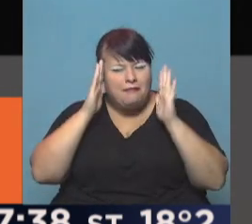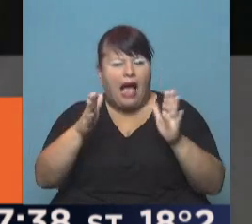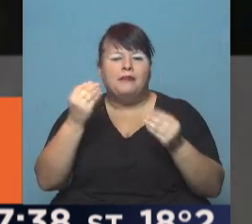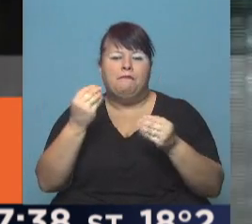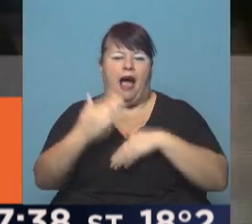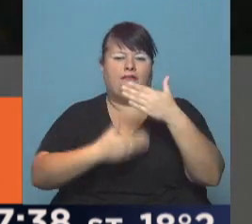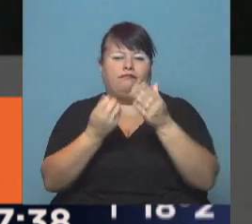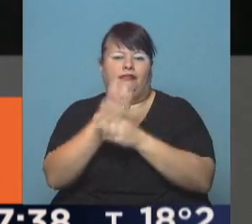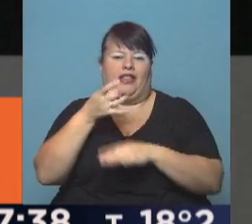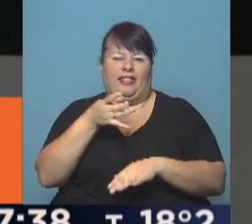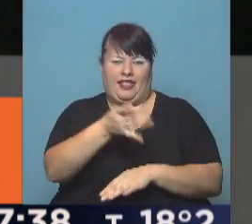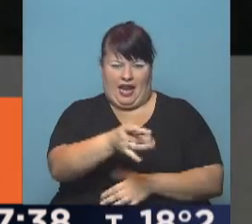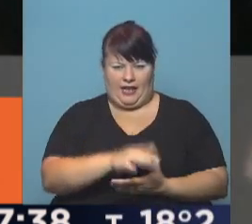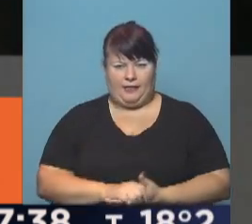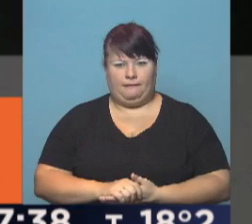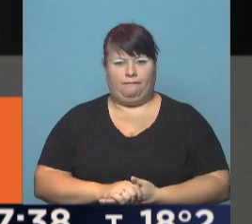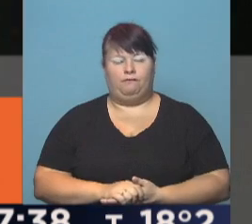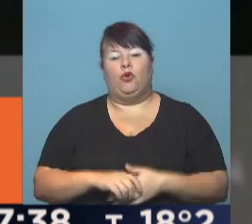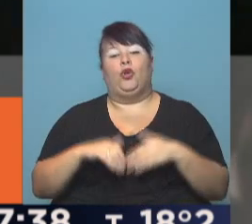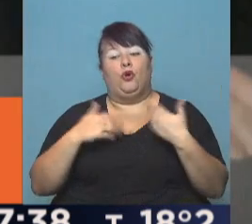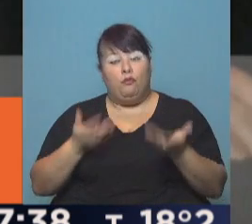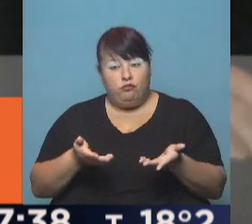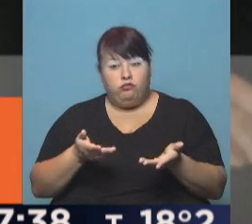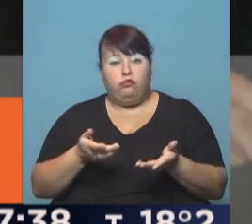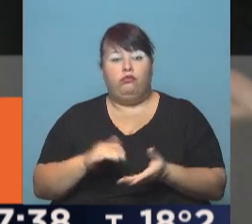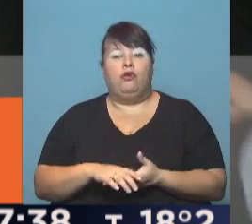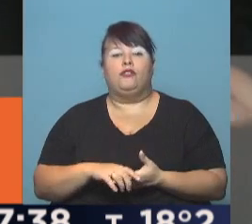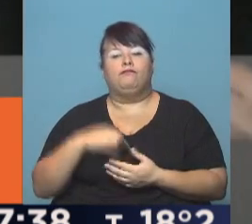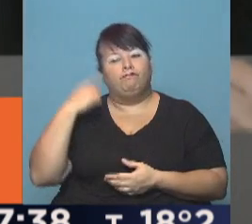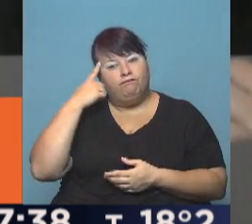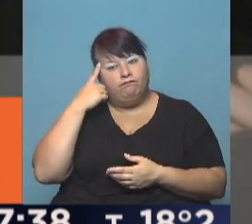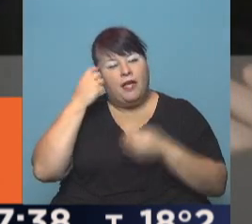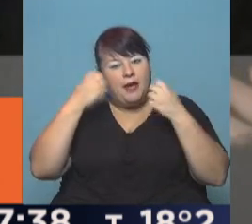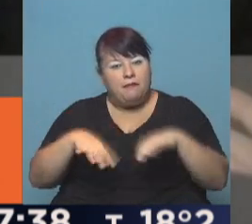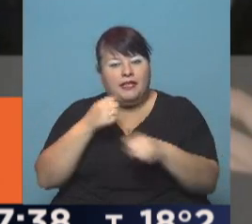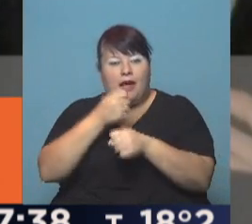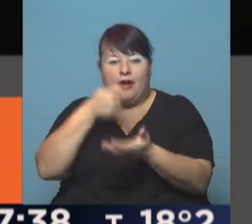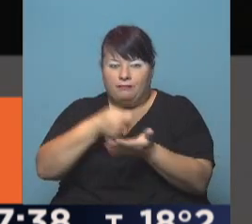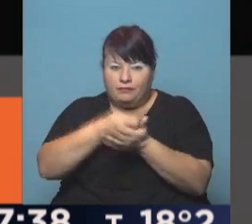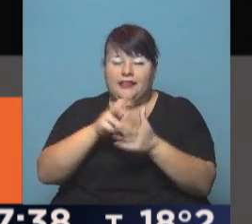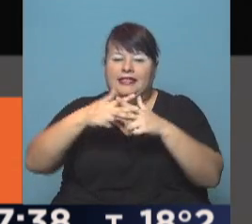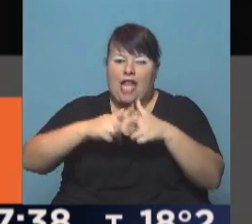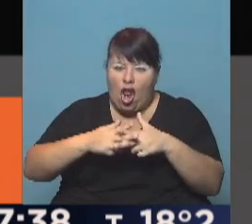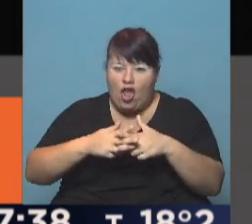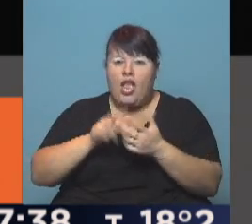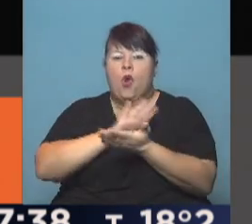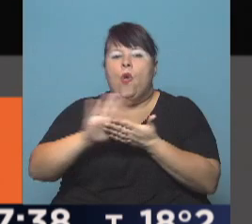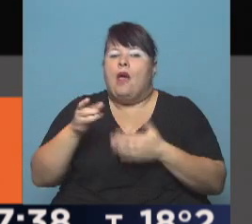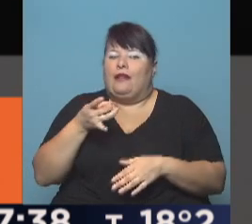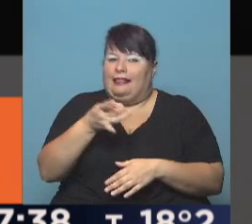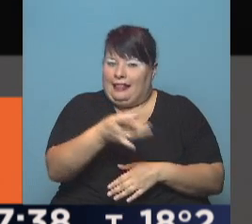para el desarrollo de los ferrocarriles. Y por eso hemos puesto en marcha la inversión en tecnología con nuevos